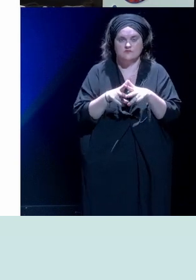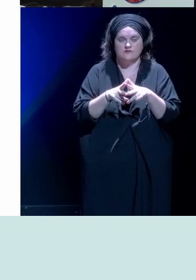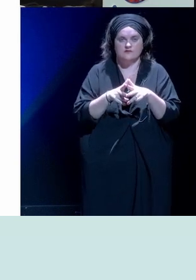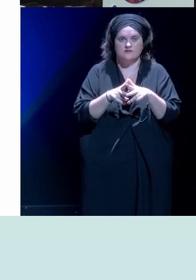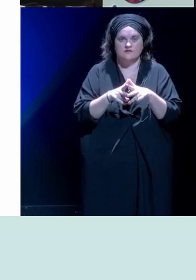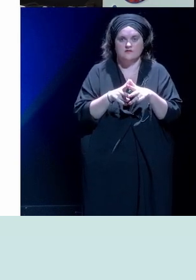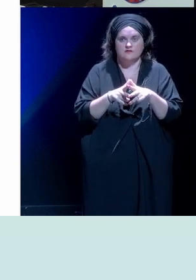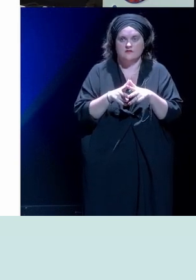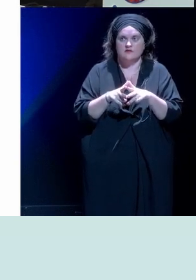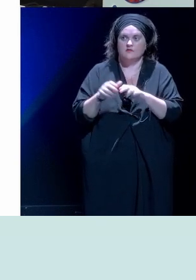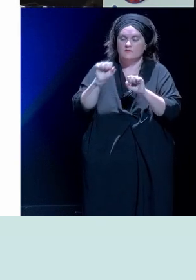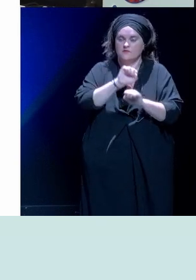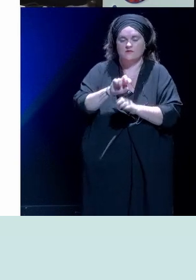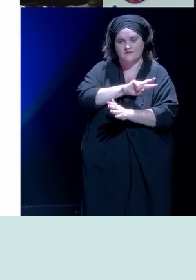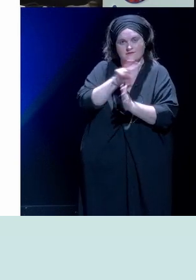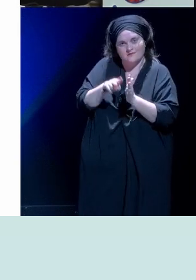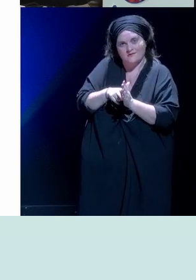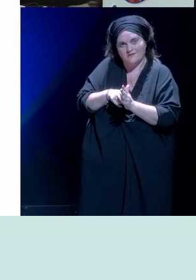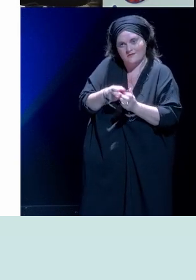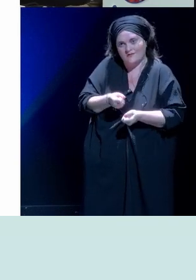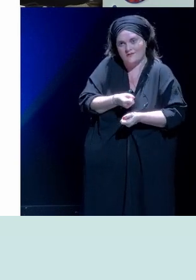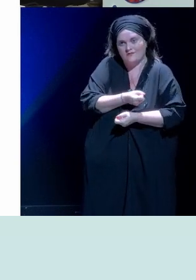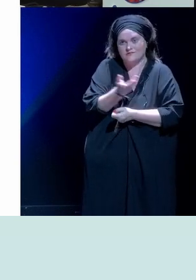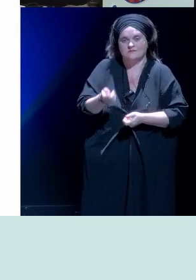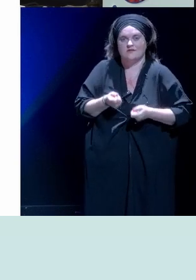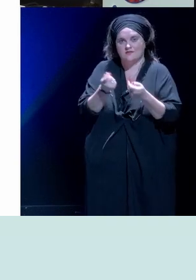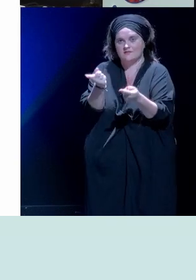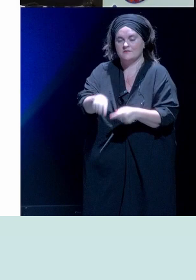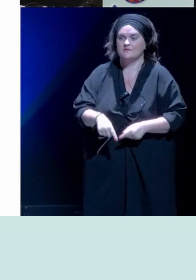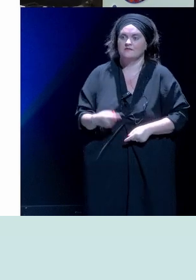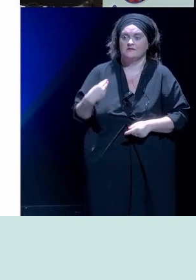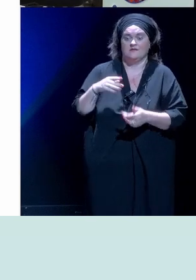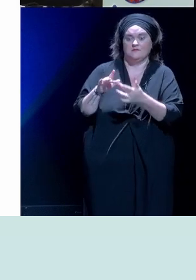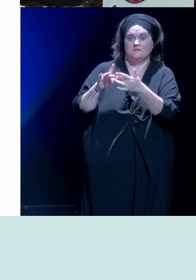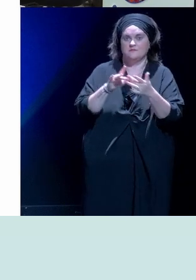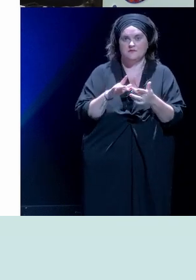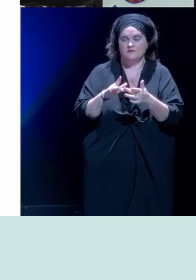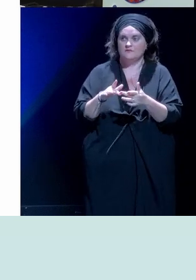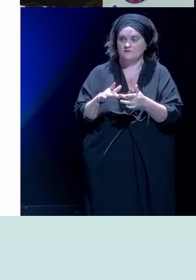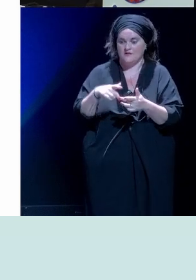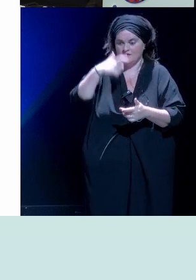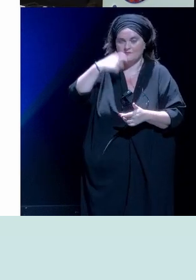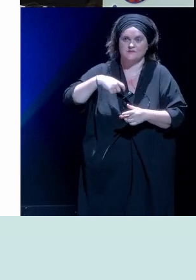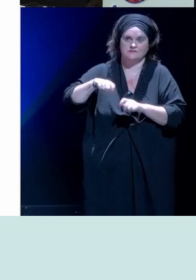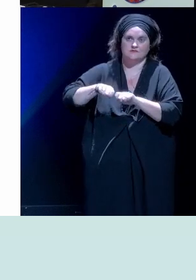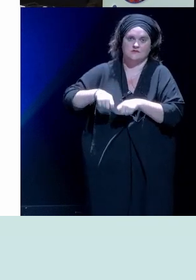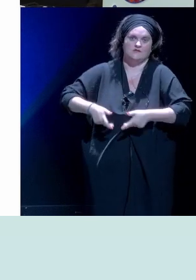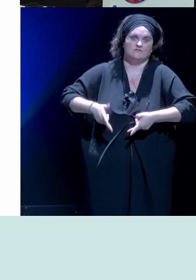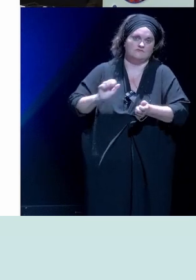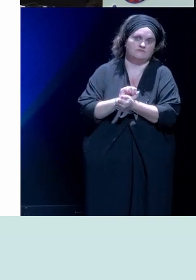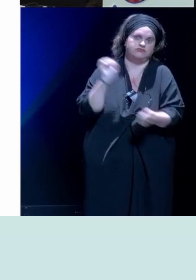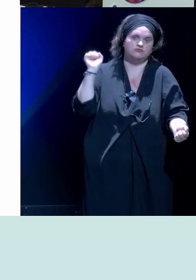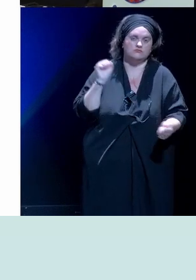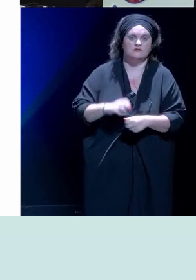aportar protección y reconocimiento a los demás. Entonces, estos vínculos de esa manera liberan a la persona. Creo que